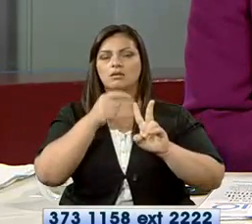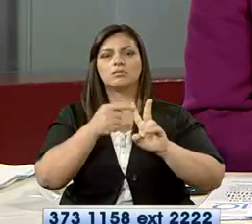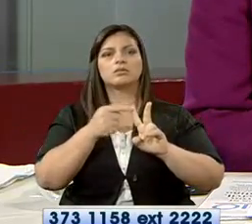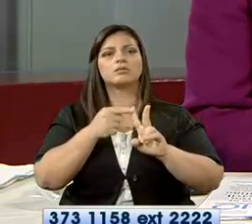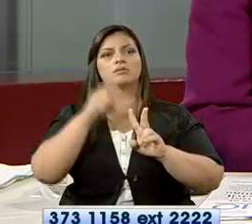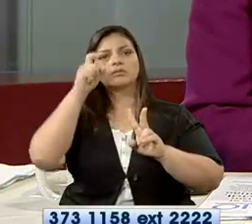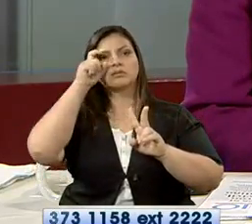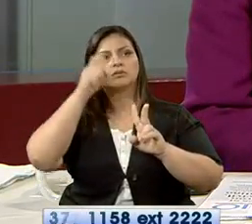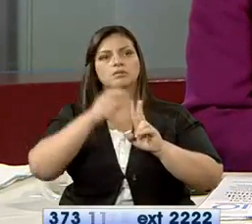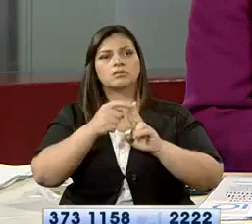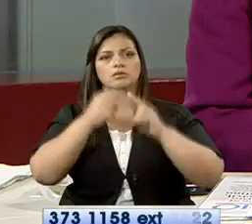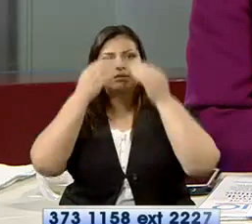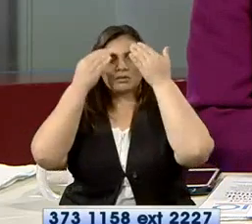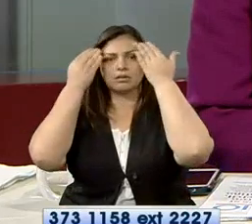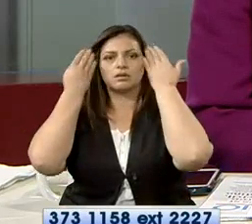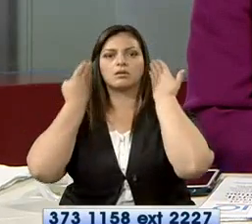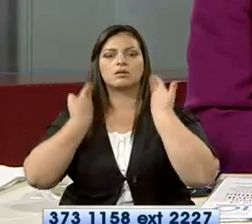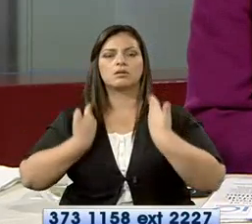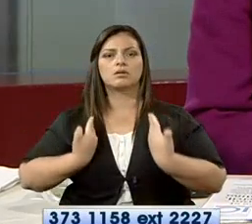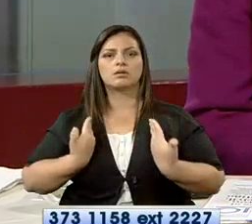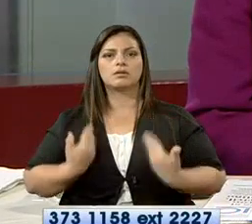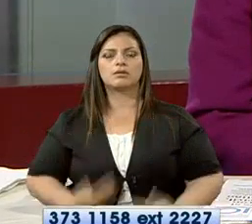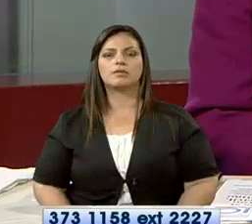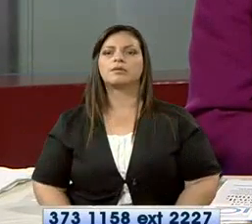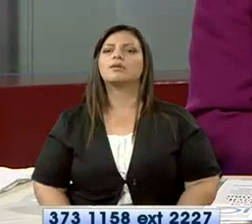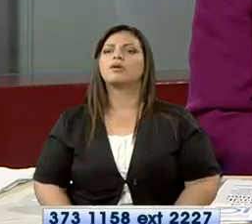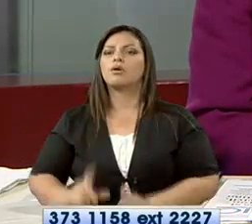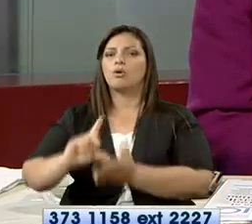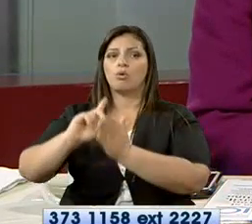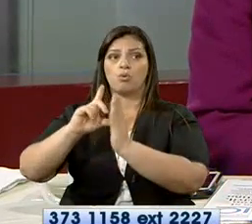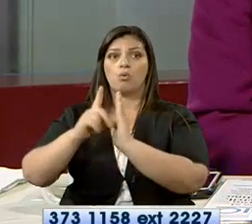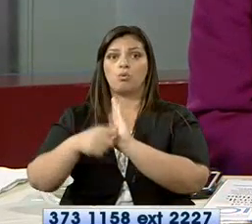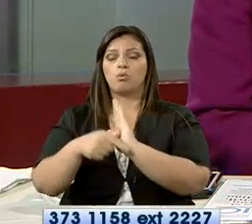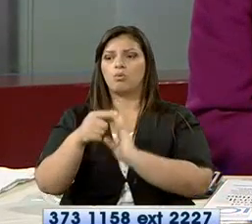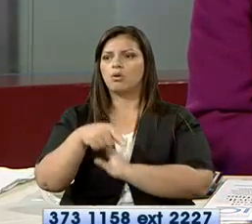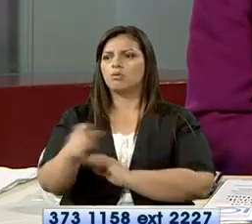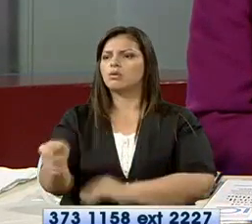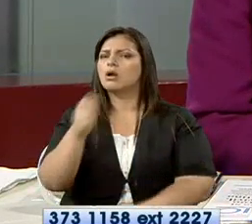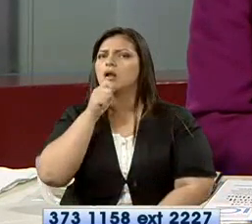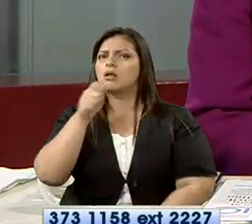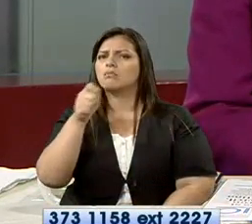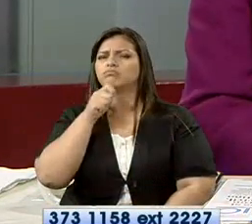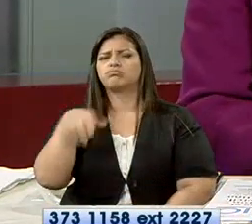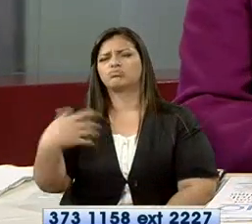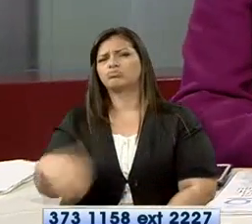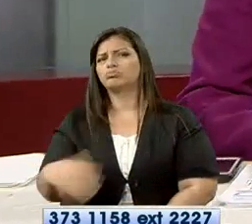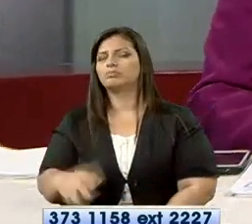Elena Vázquez. Y más adelante, esté muy atento, tendremos un impactante caso en cicatrices.